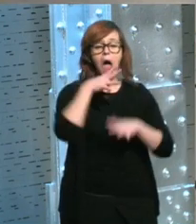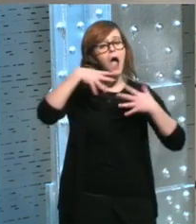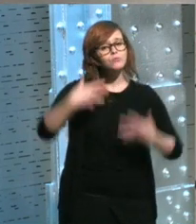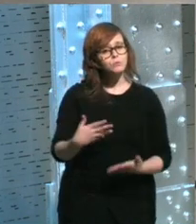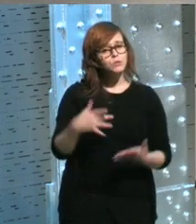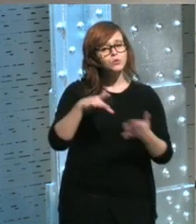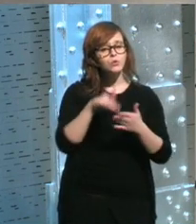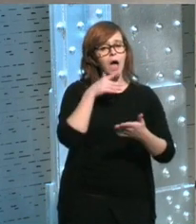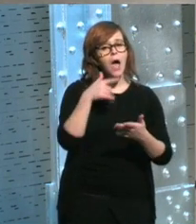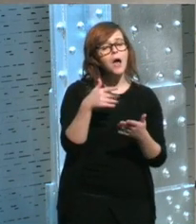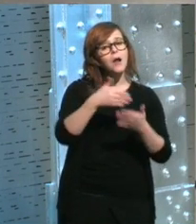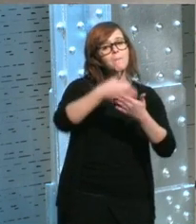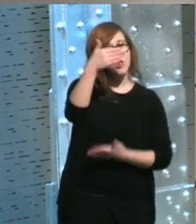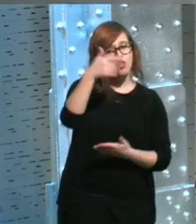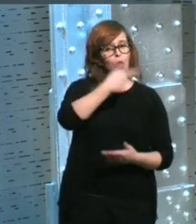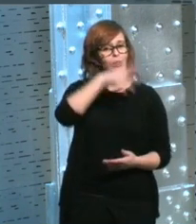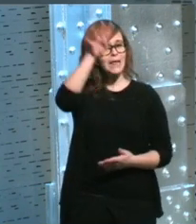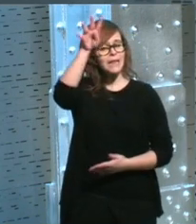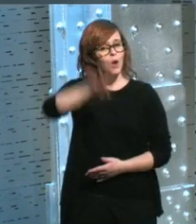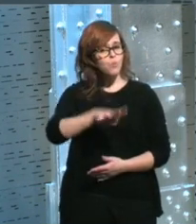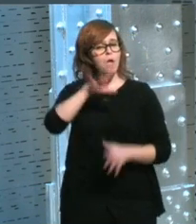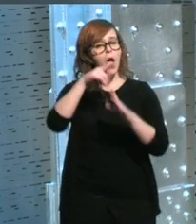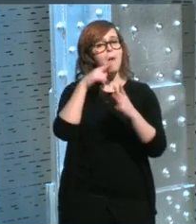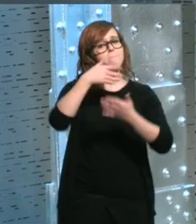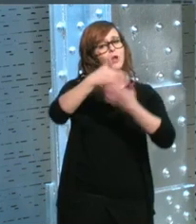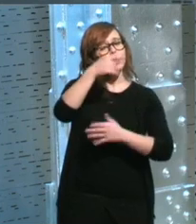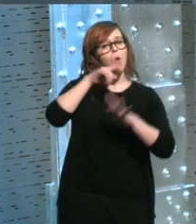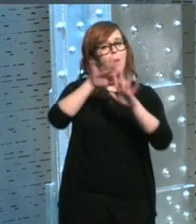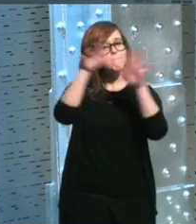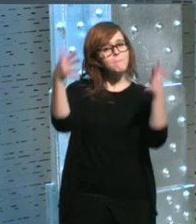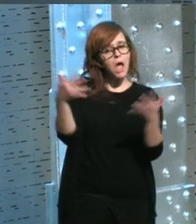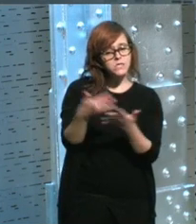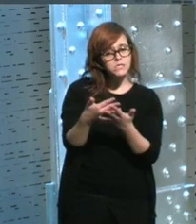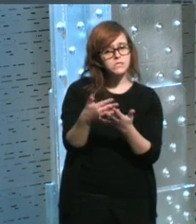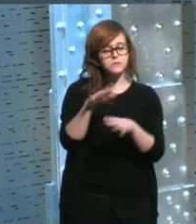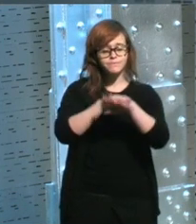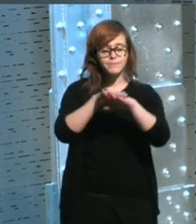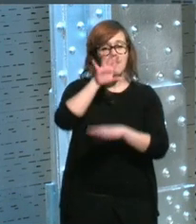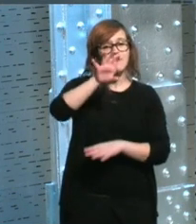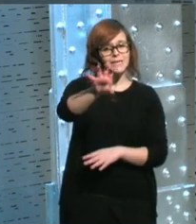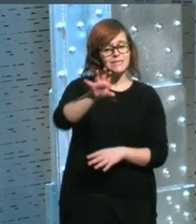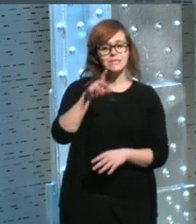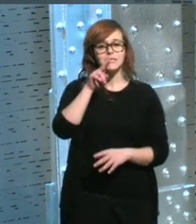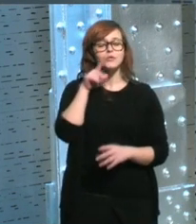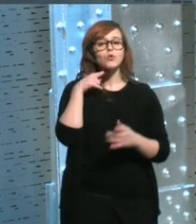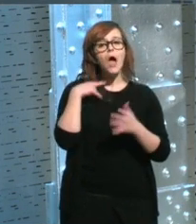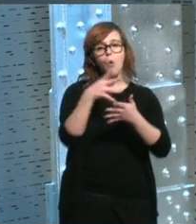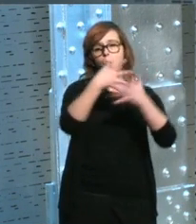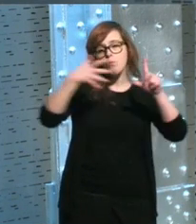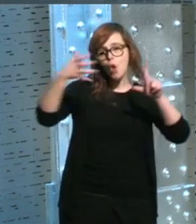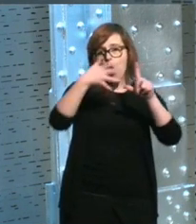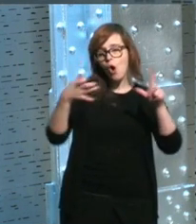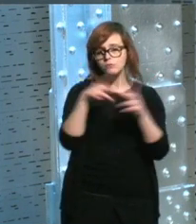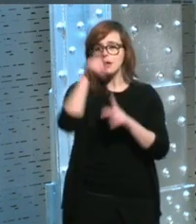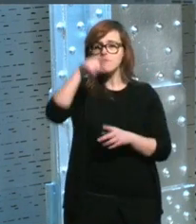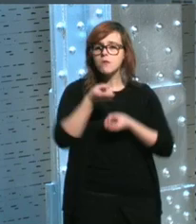escribe en distintos medios como el Periódico de Cataluña, en El País, donde publica además en su blog Micropolítica, en Expansión o en 5